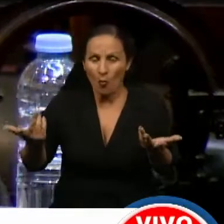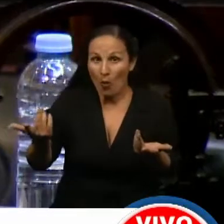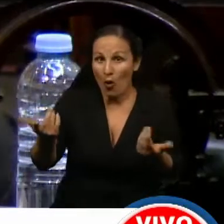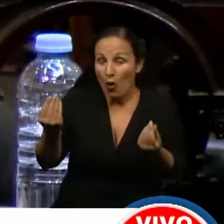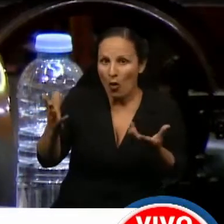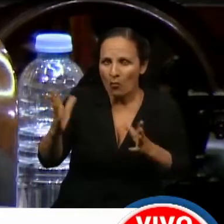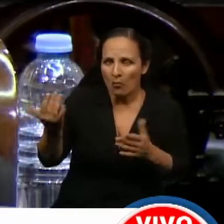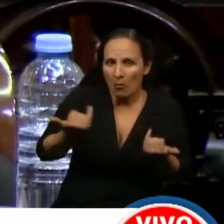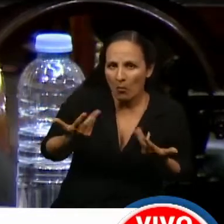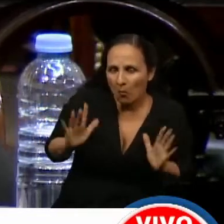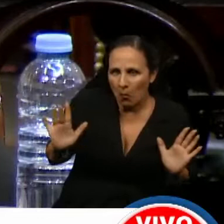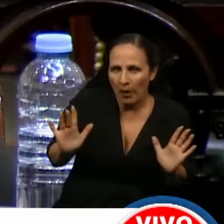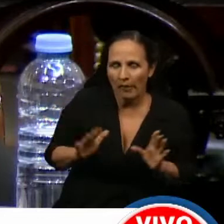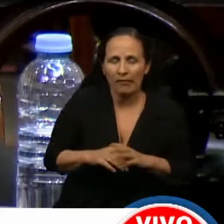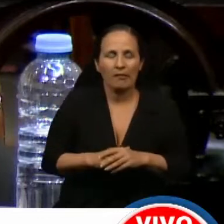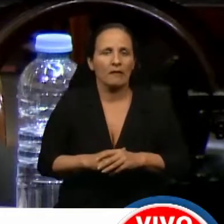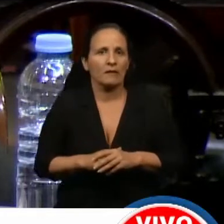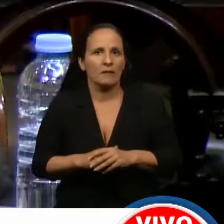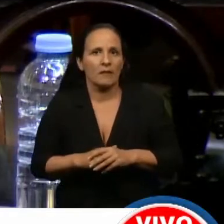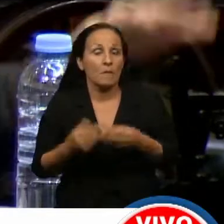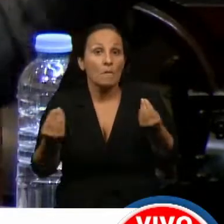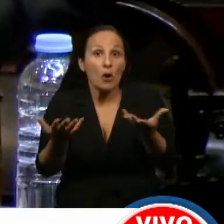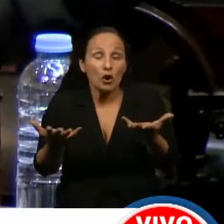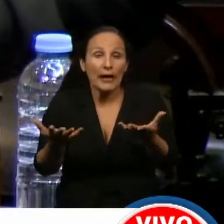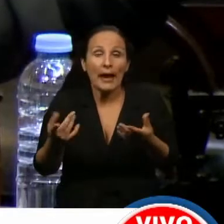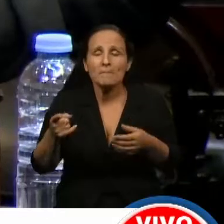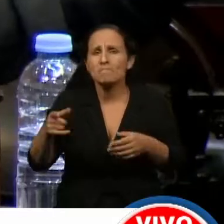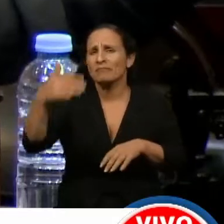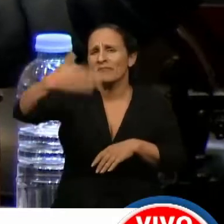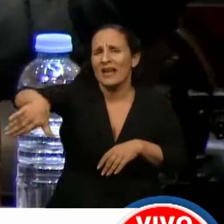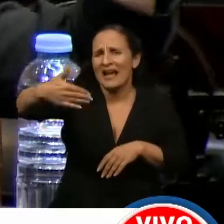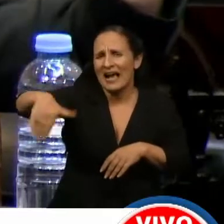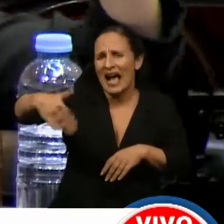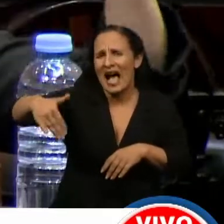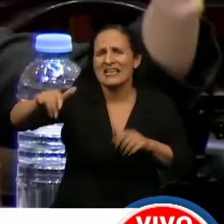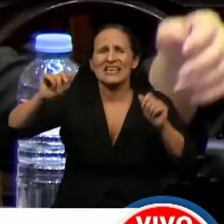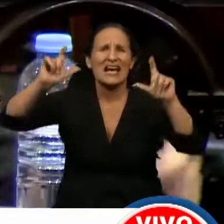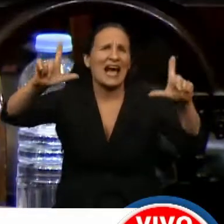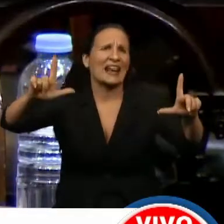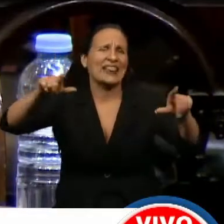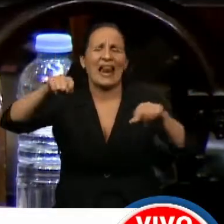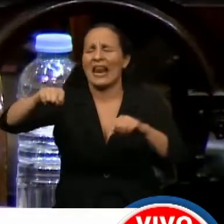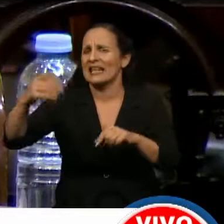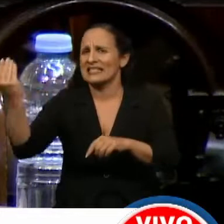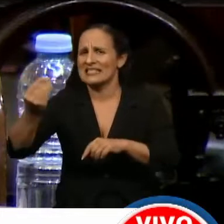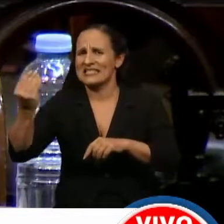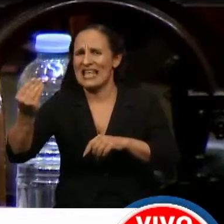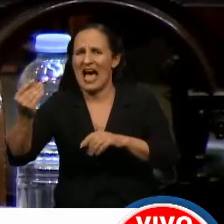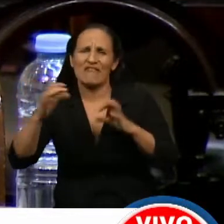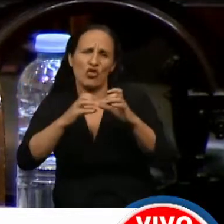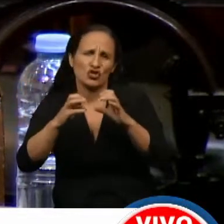están consumiendo? Porque la verdad es que si hay carteles en la calle, si sesionamos un día sábado, si tenemos